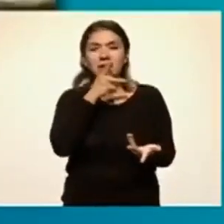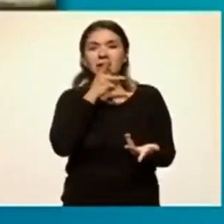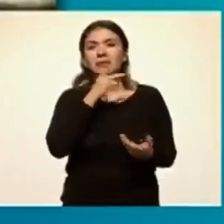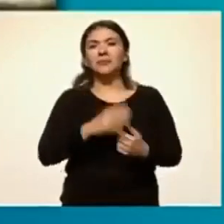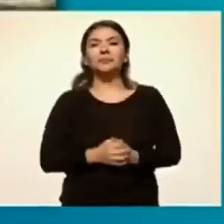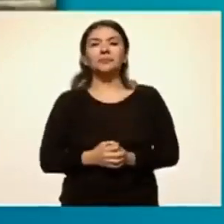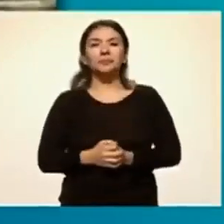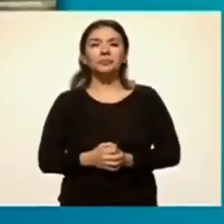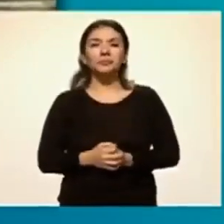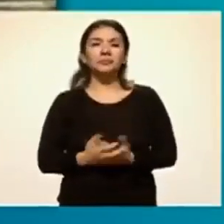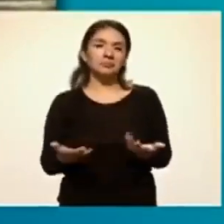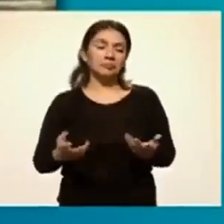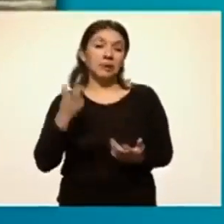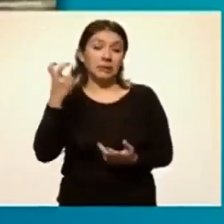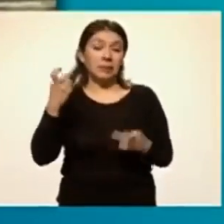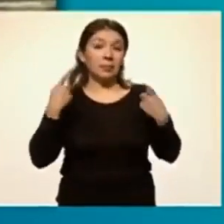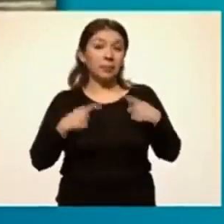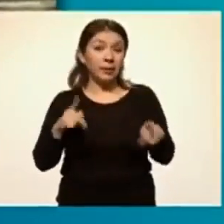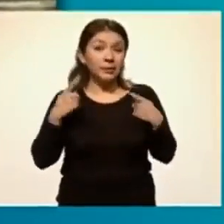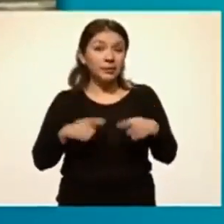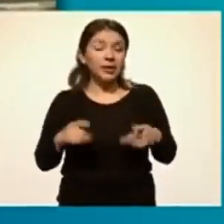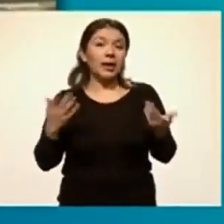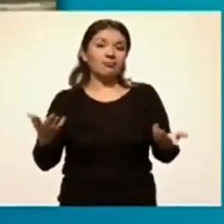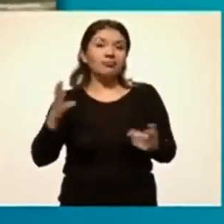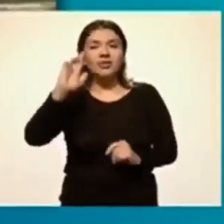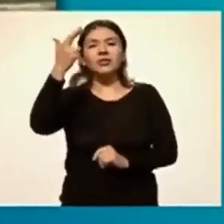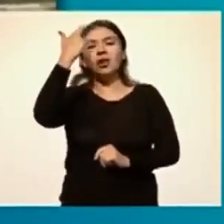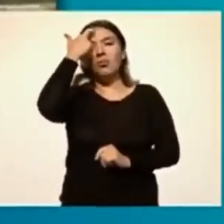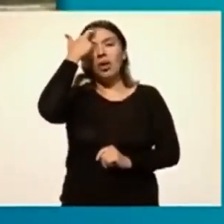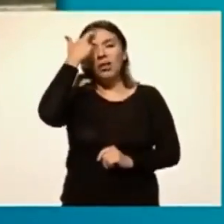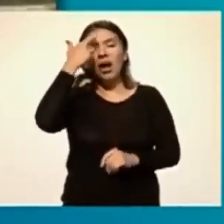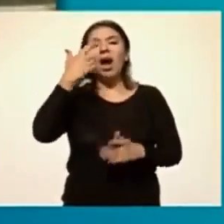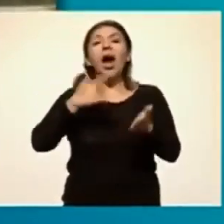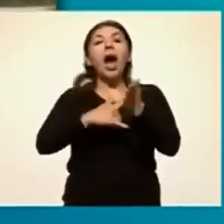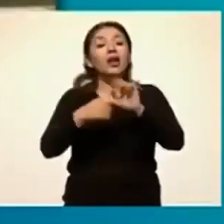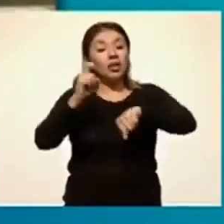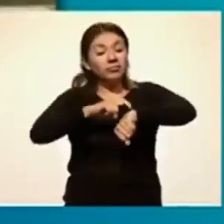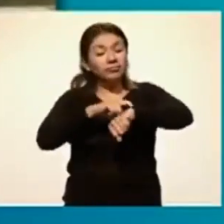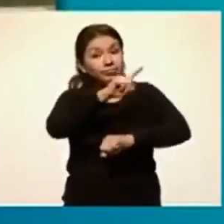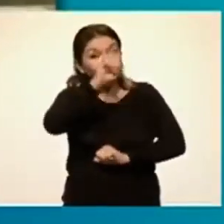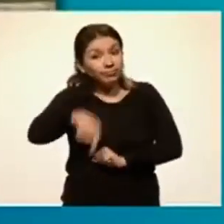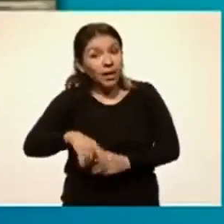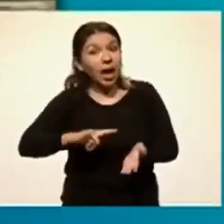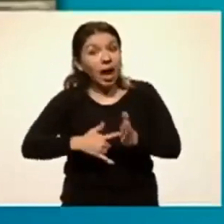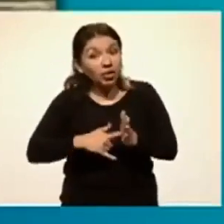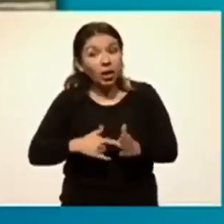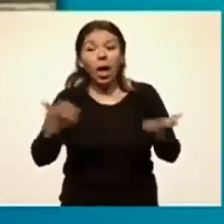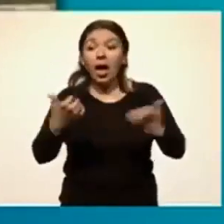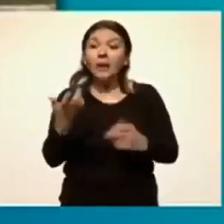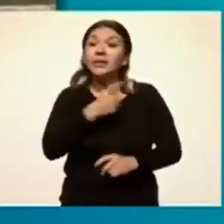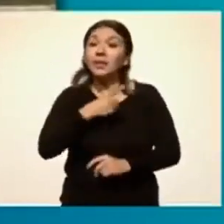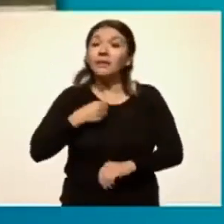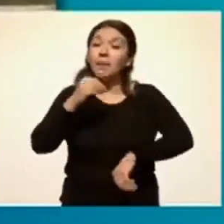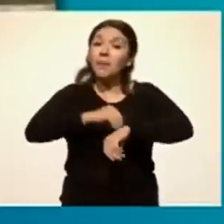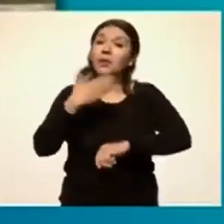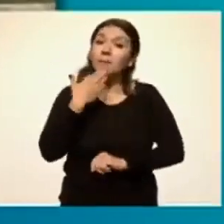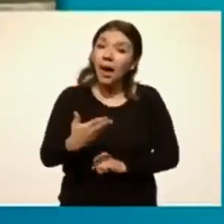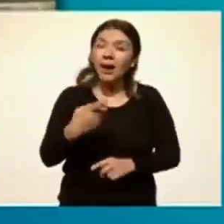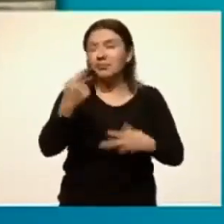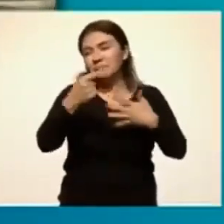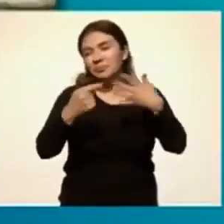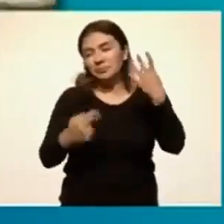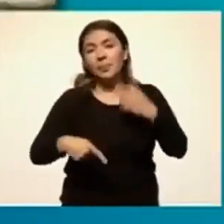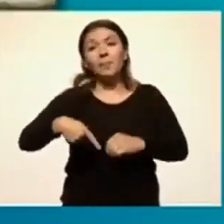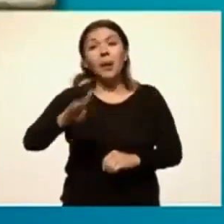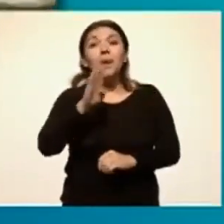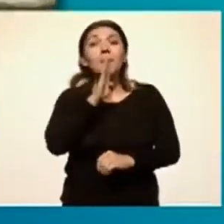papá, ¿no? Es una persona que le recuerda a uno a qué horas llegar, qué no hacer, que portarse bien o no portarse bien, aunque